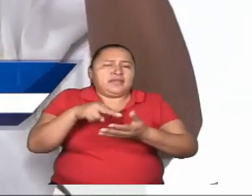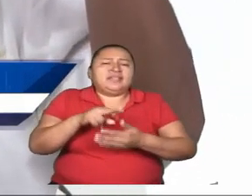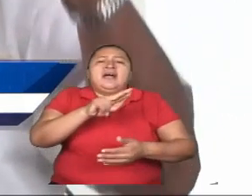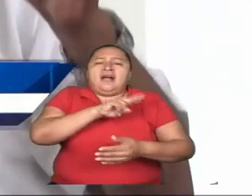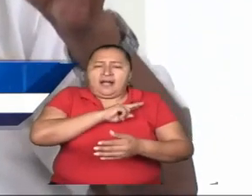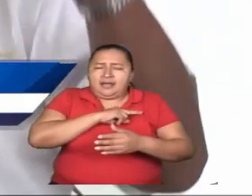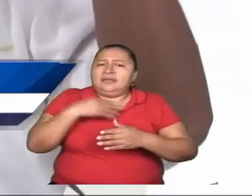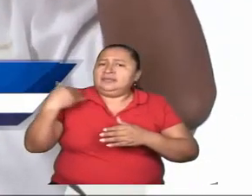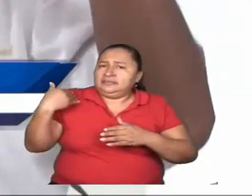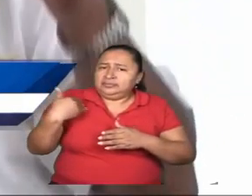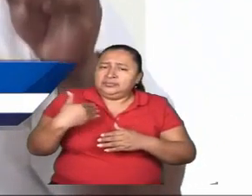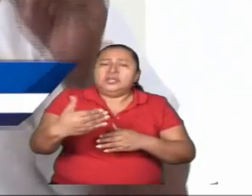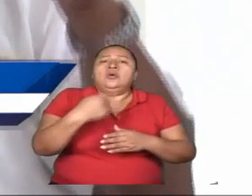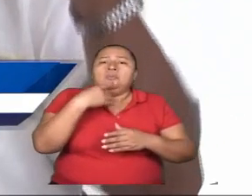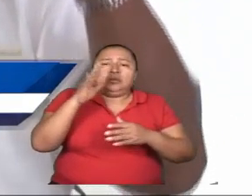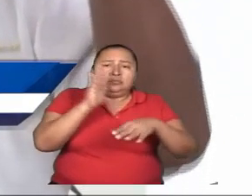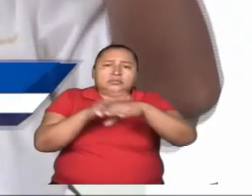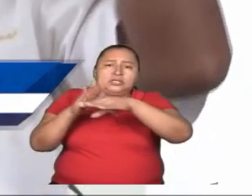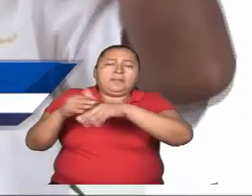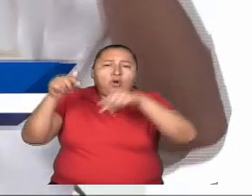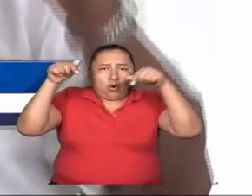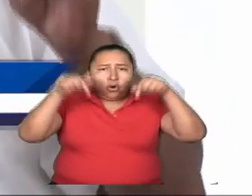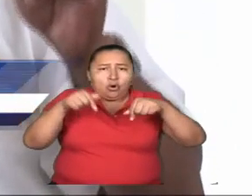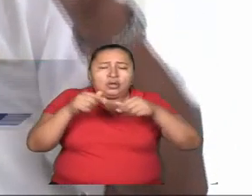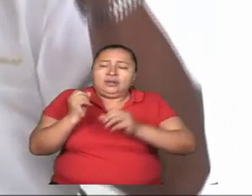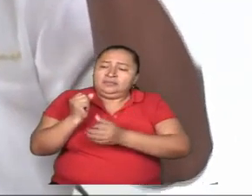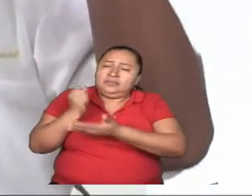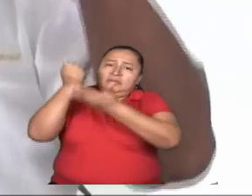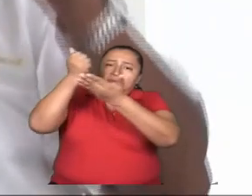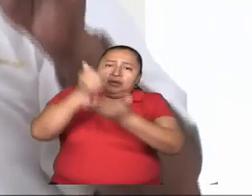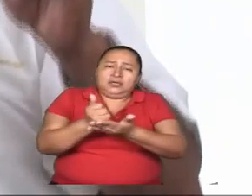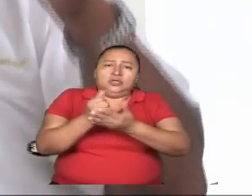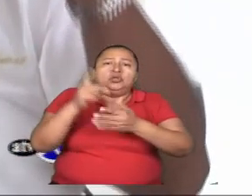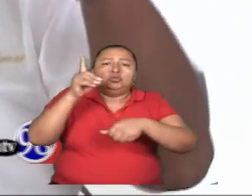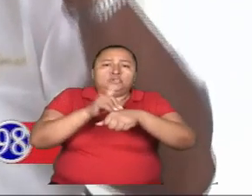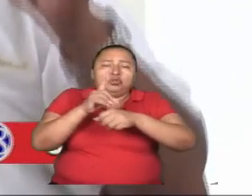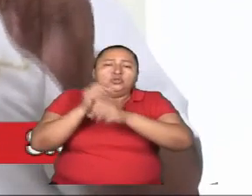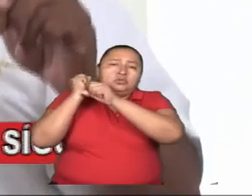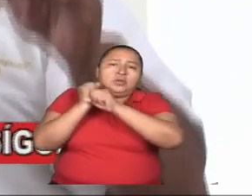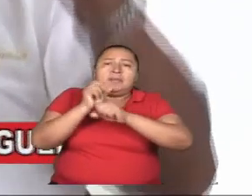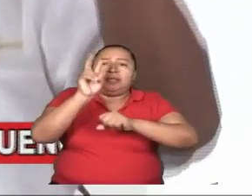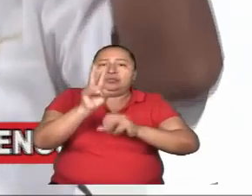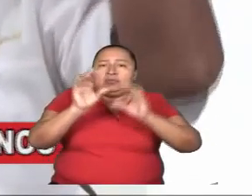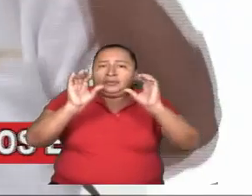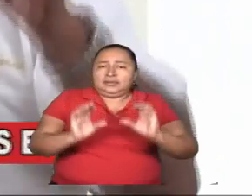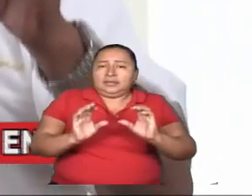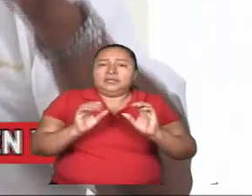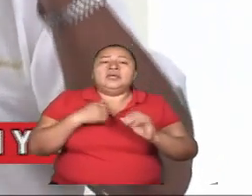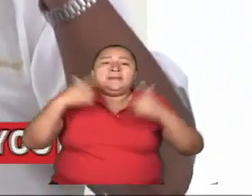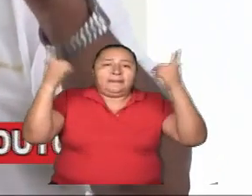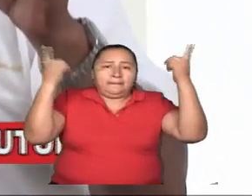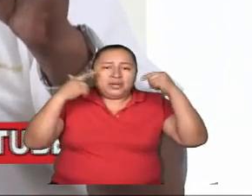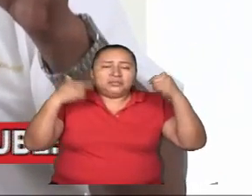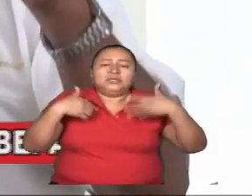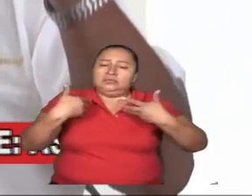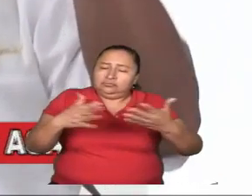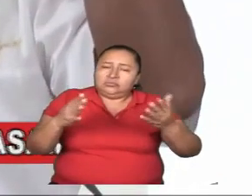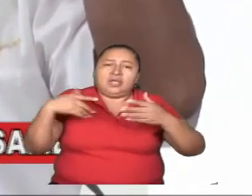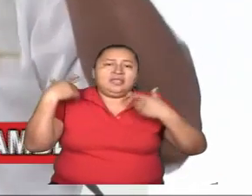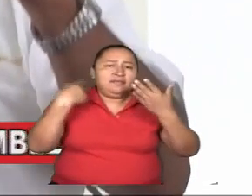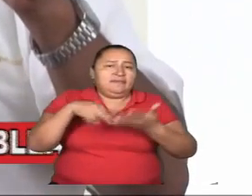y van a haber. Los invitamos hoy a la bajada del doctor San Jerónimo a las 2 de la tarde y Masaya está de